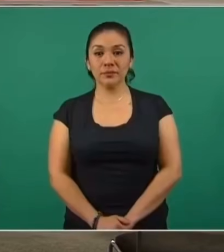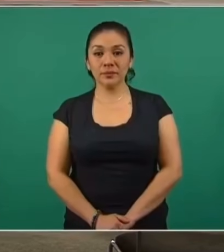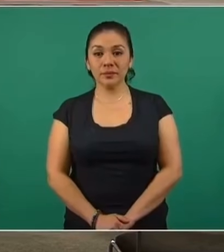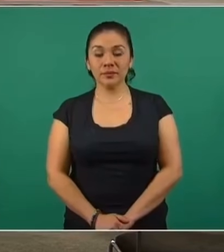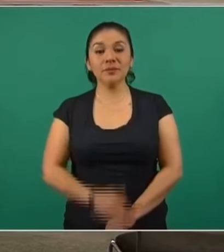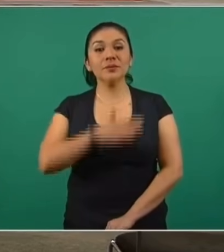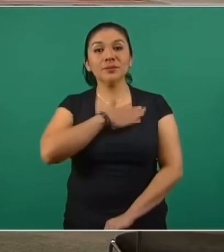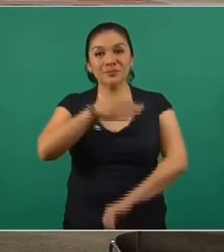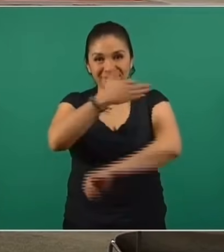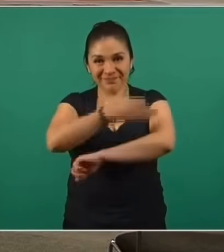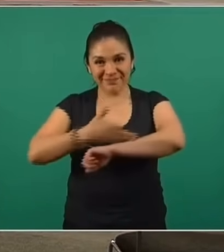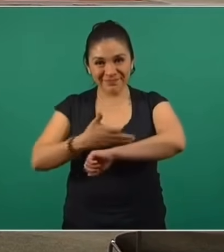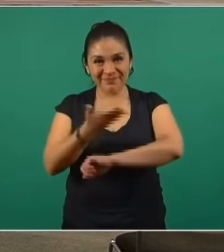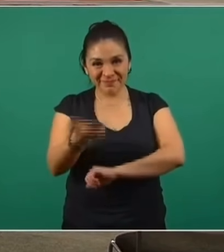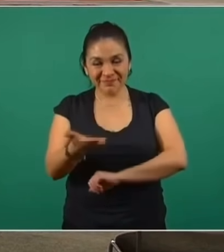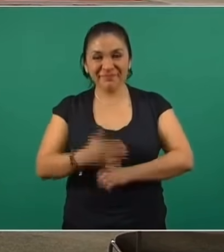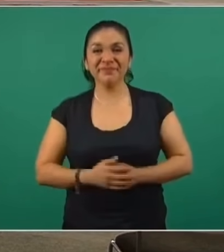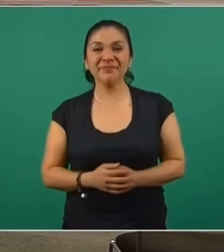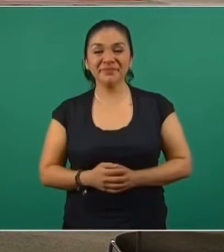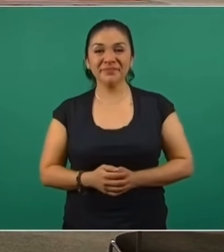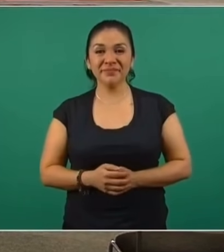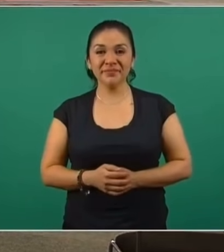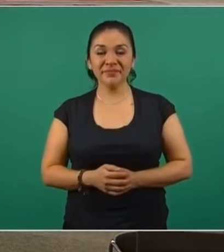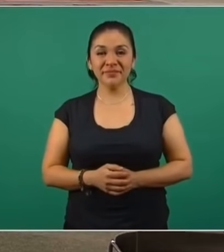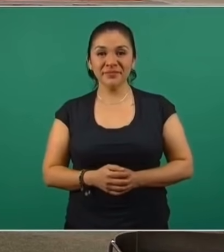Muy buenas tardes, buenas tardes.